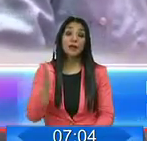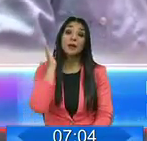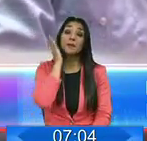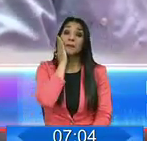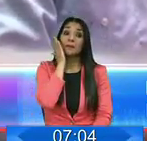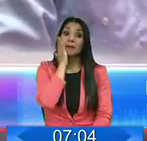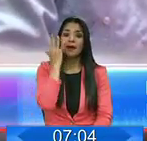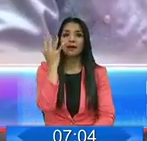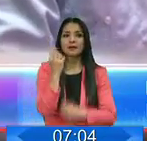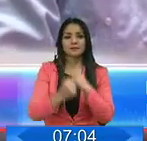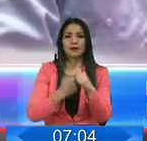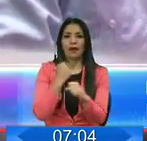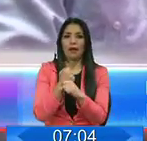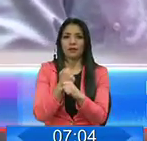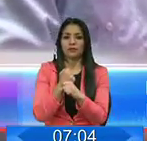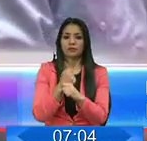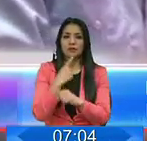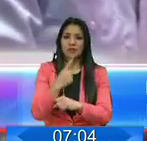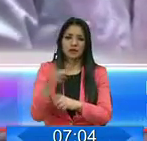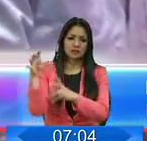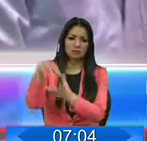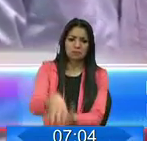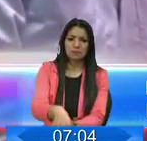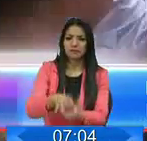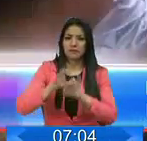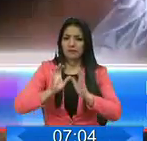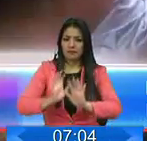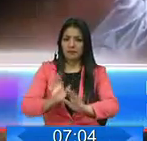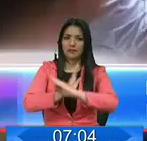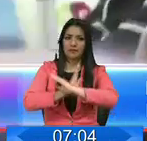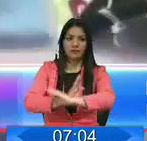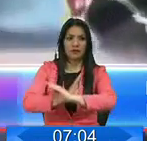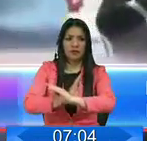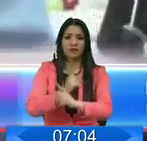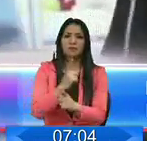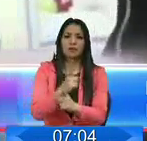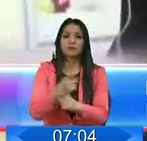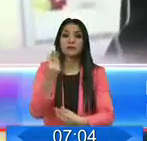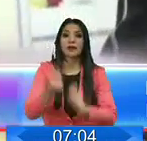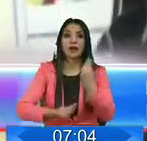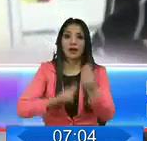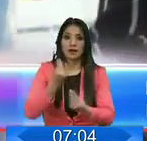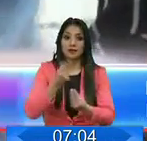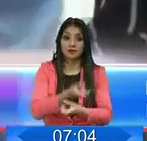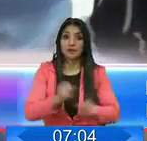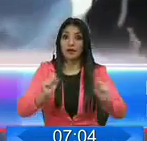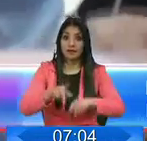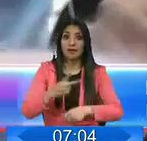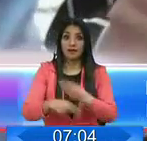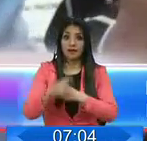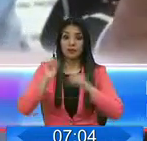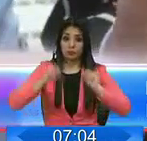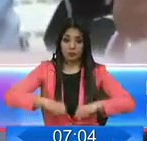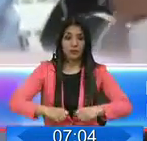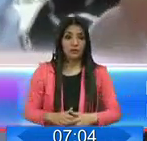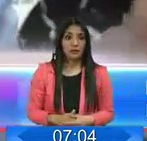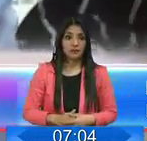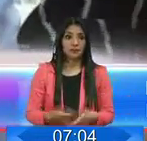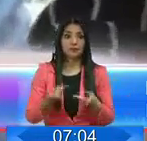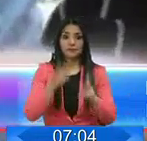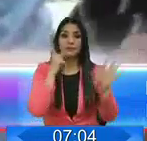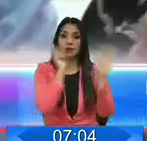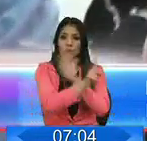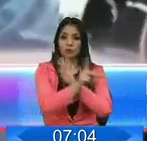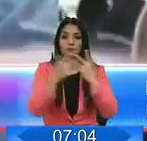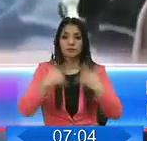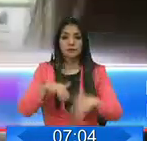edad evitó que se concrete su peor temor, por lo que manejó la situación y pudo salvar a su hijo. Además, puso la denuncia